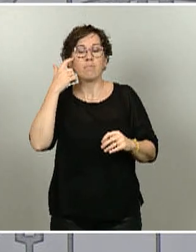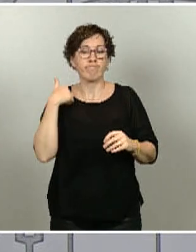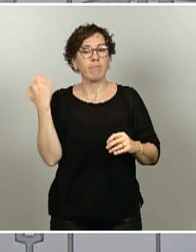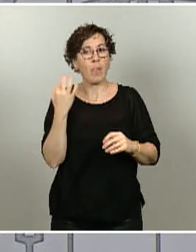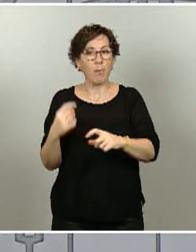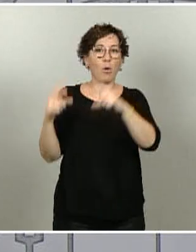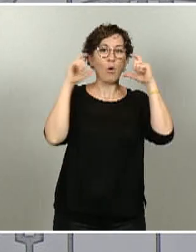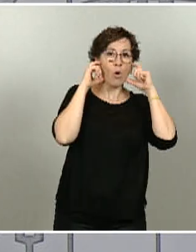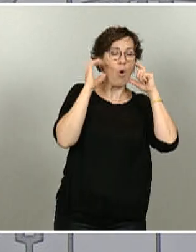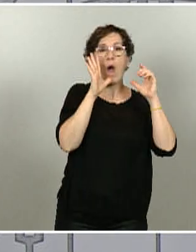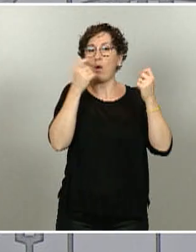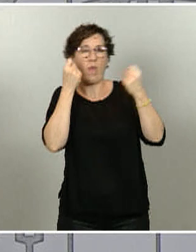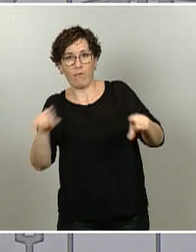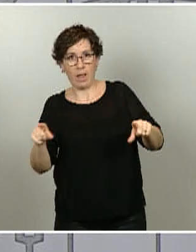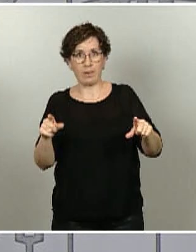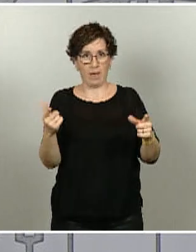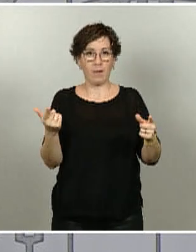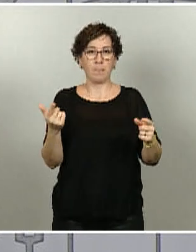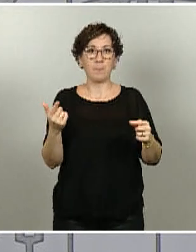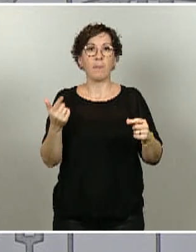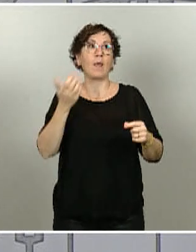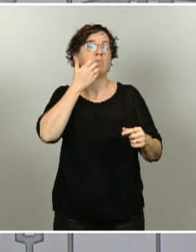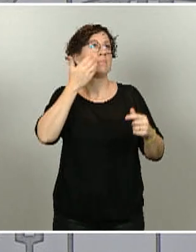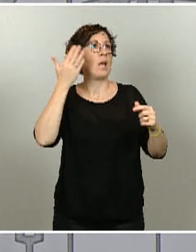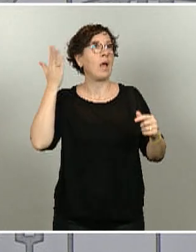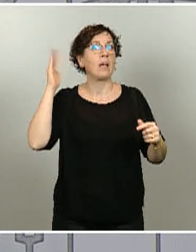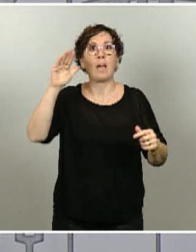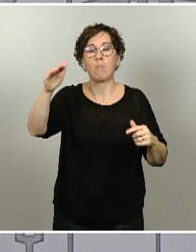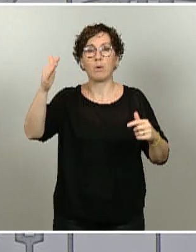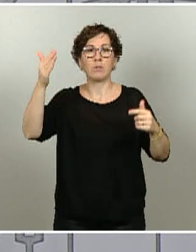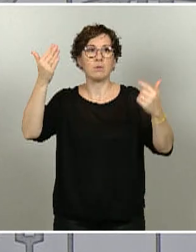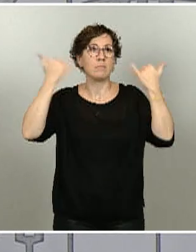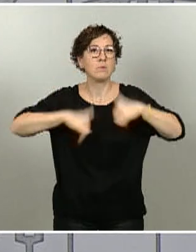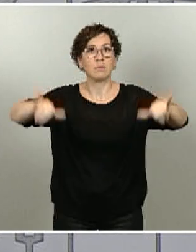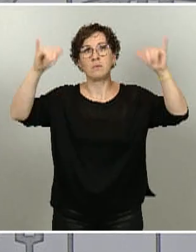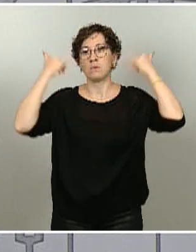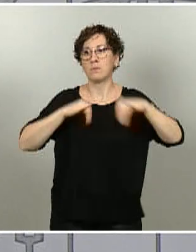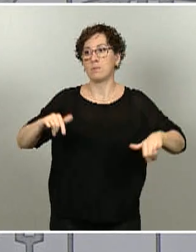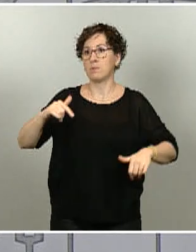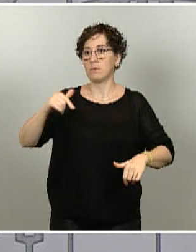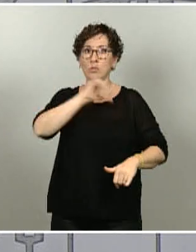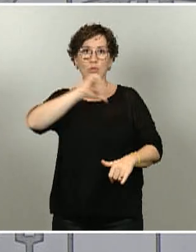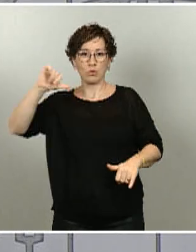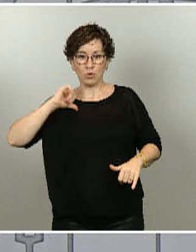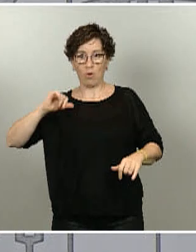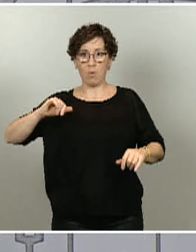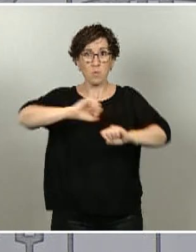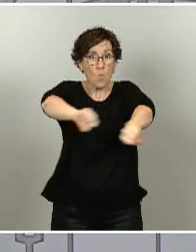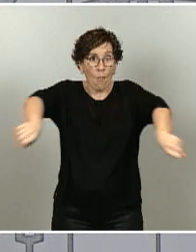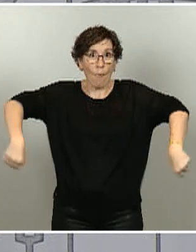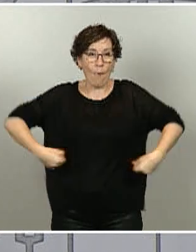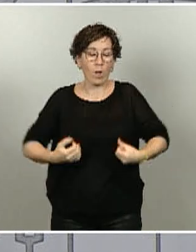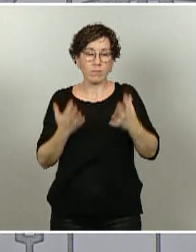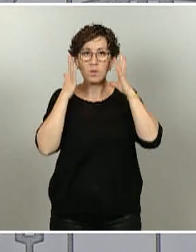Por supuesto, que darse un paseo por el campo, una persona sola, sin nadie a su alrededor, es obvio que es muy fácil hacer